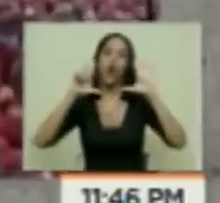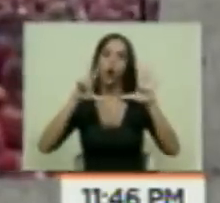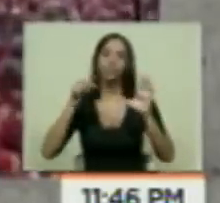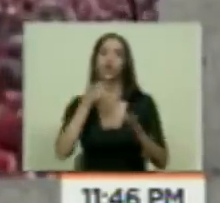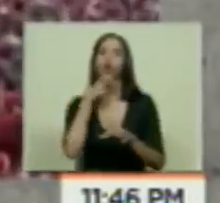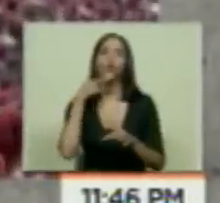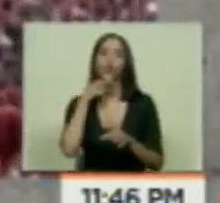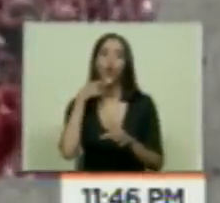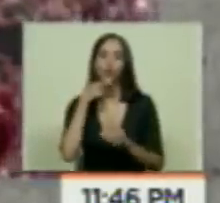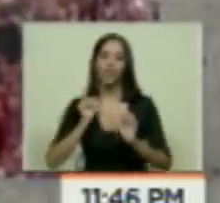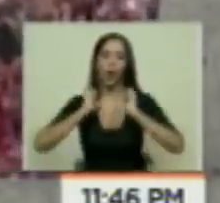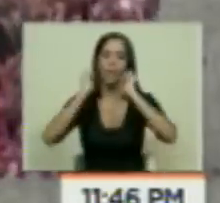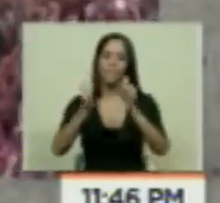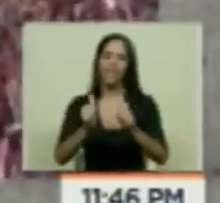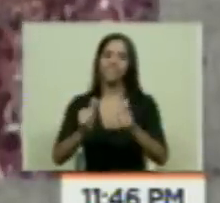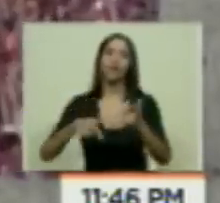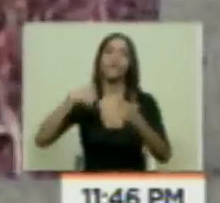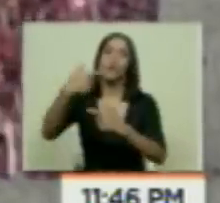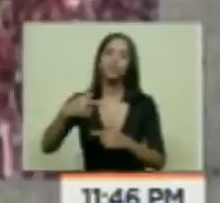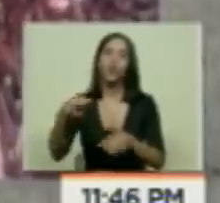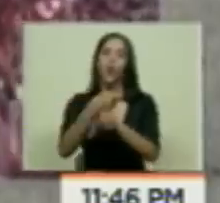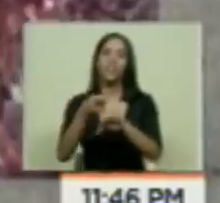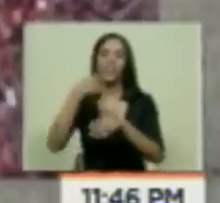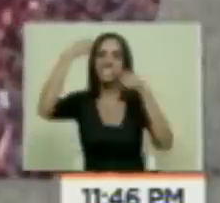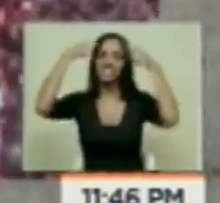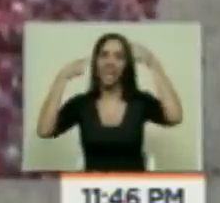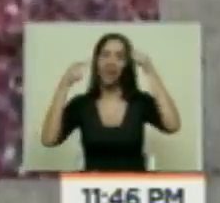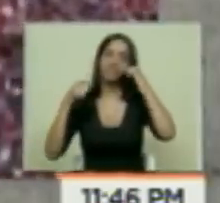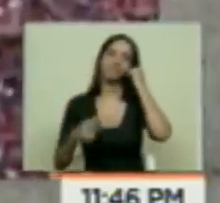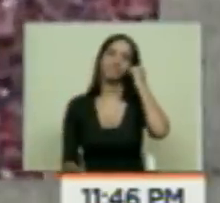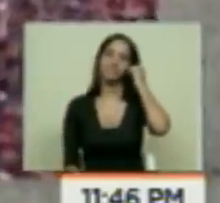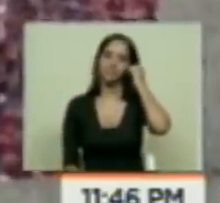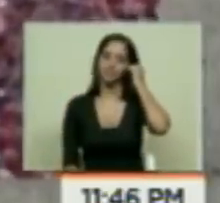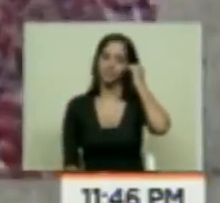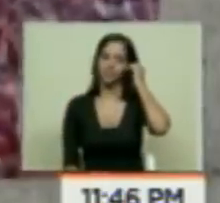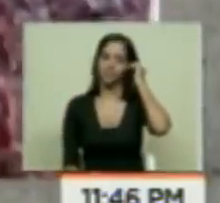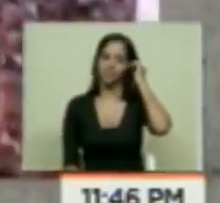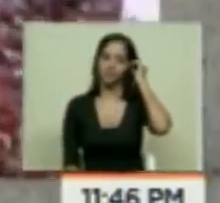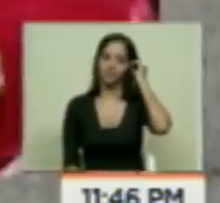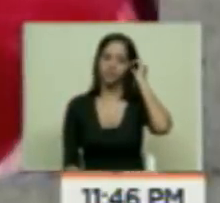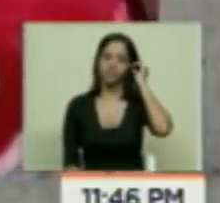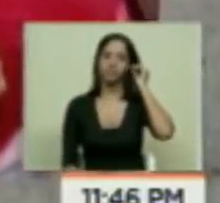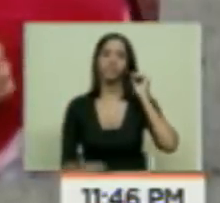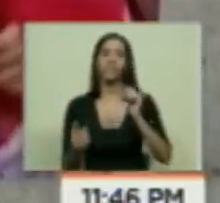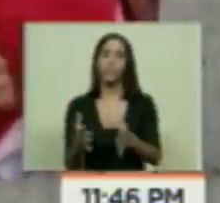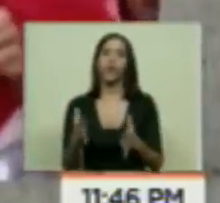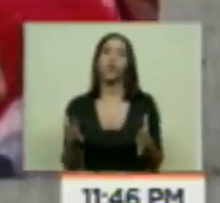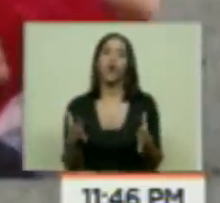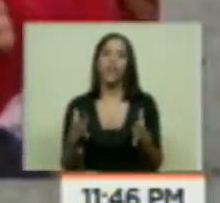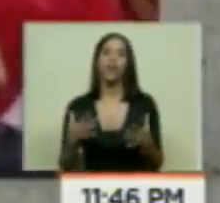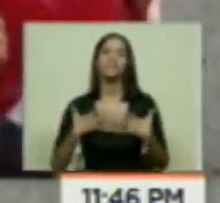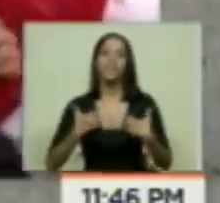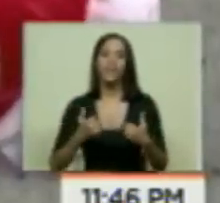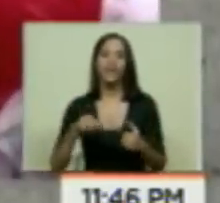octubre, comienza el próximo gobierno de Chávez. Hemos logrado salvar la